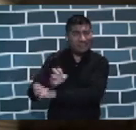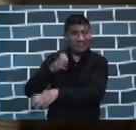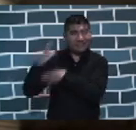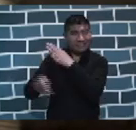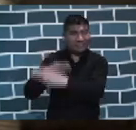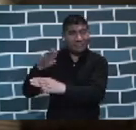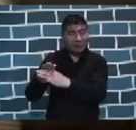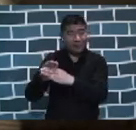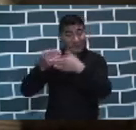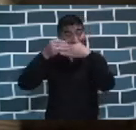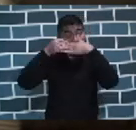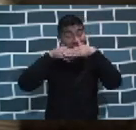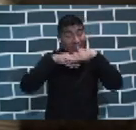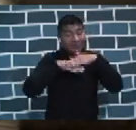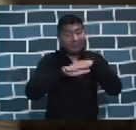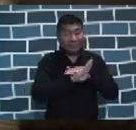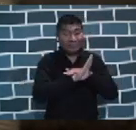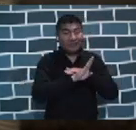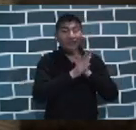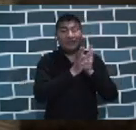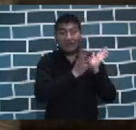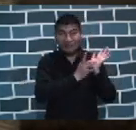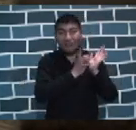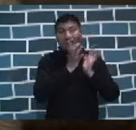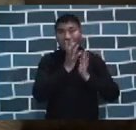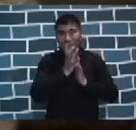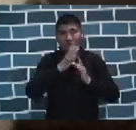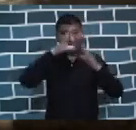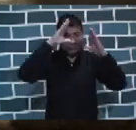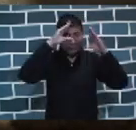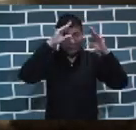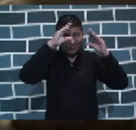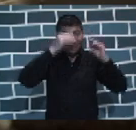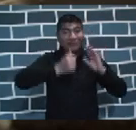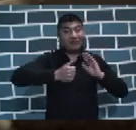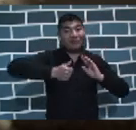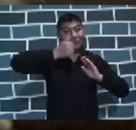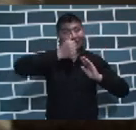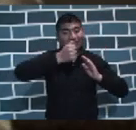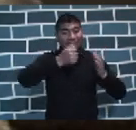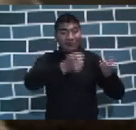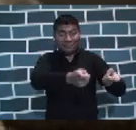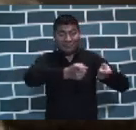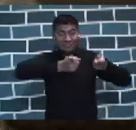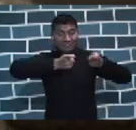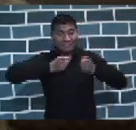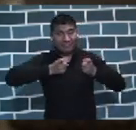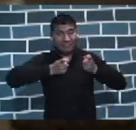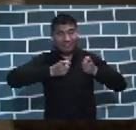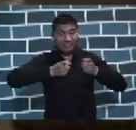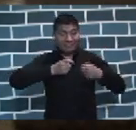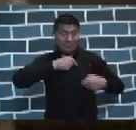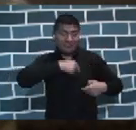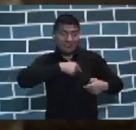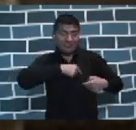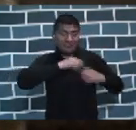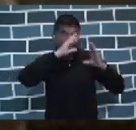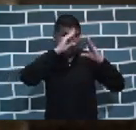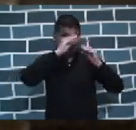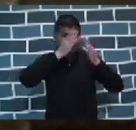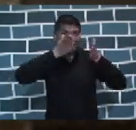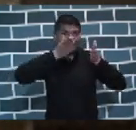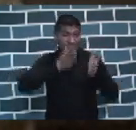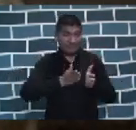entremos para que jesús el maestro nos regale al maestro interior el